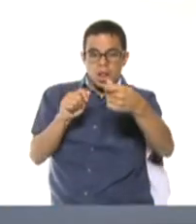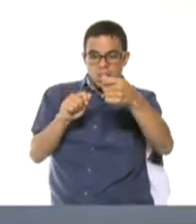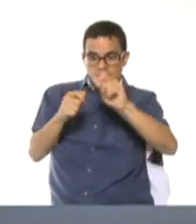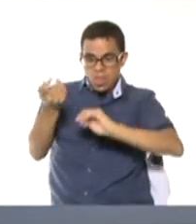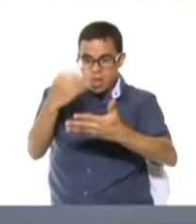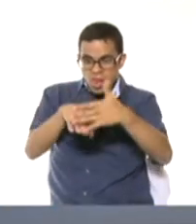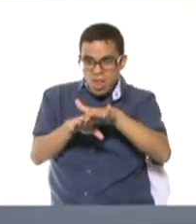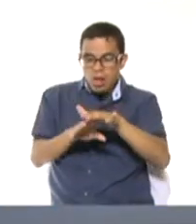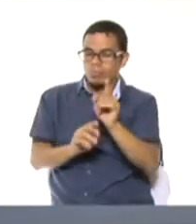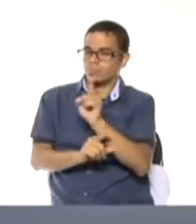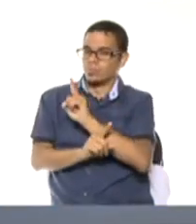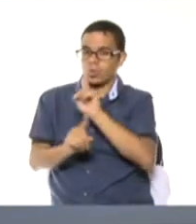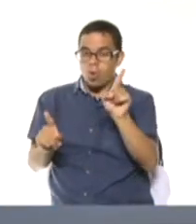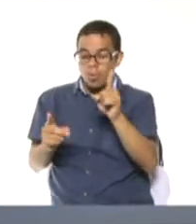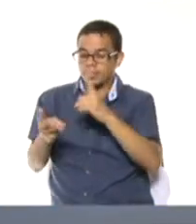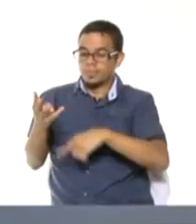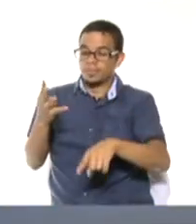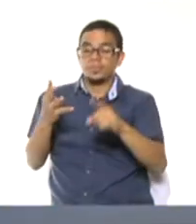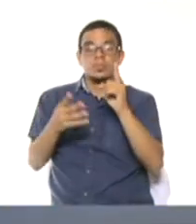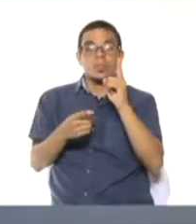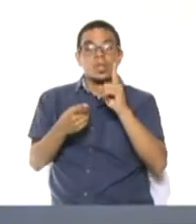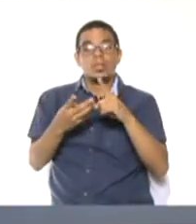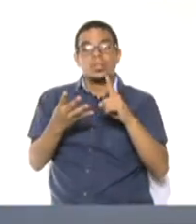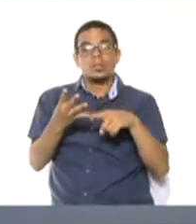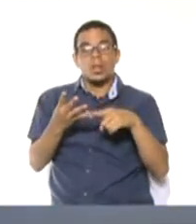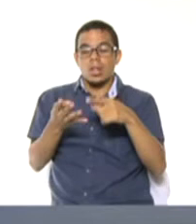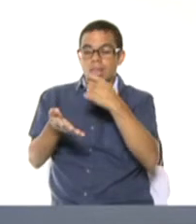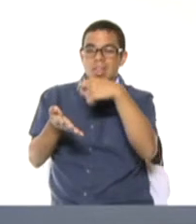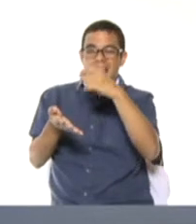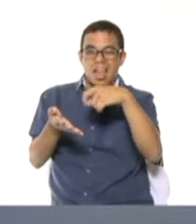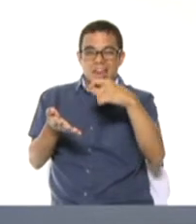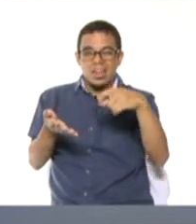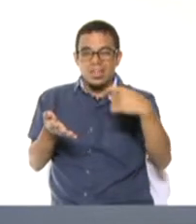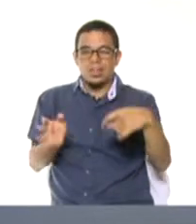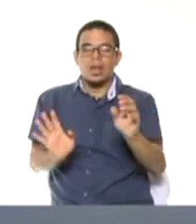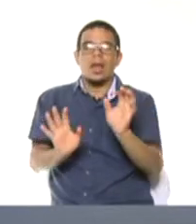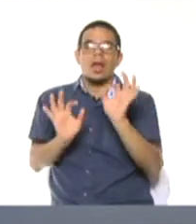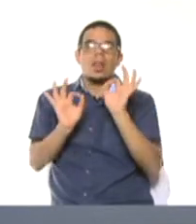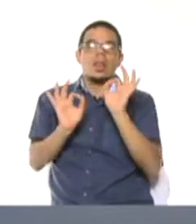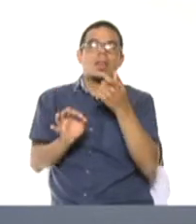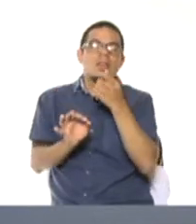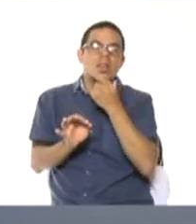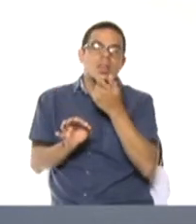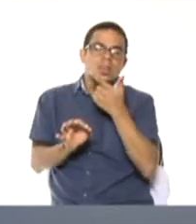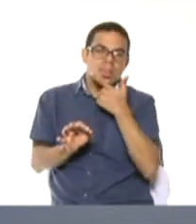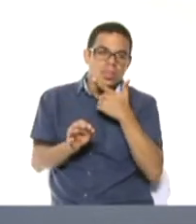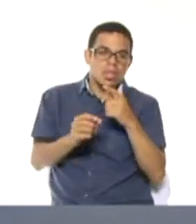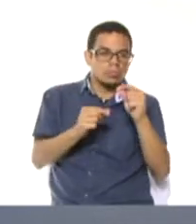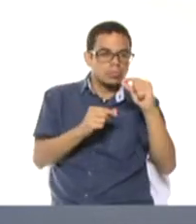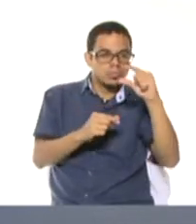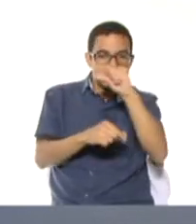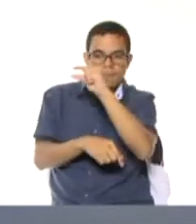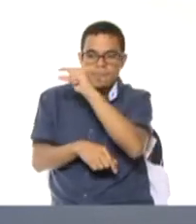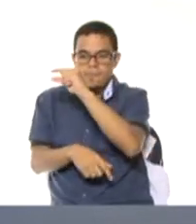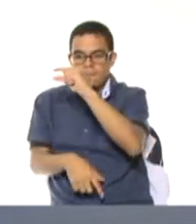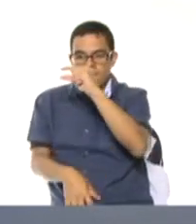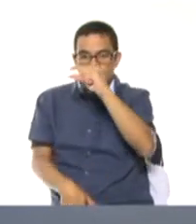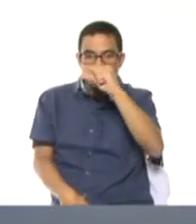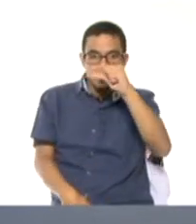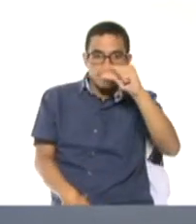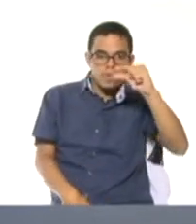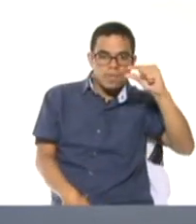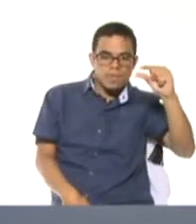una letra legible, que se entienda, todos con un buen tamaño, también utilizando los excelentes signos